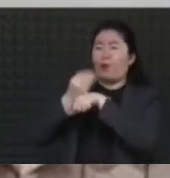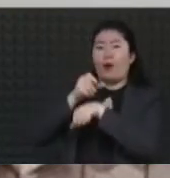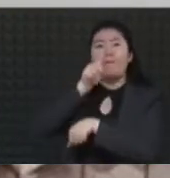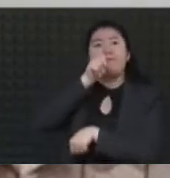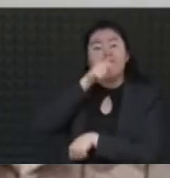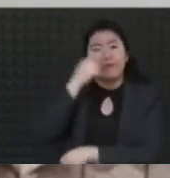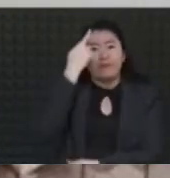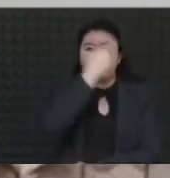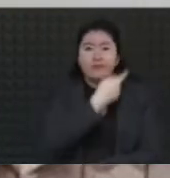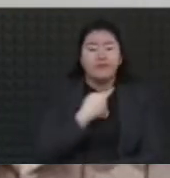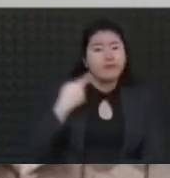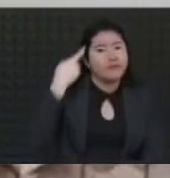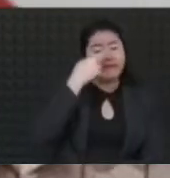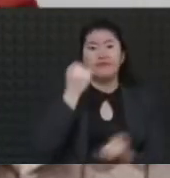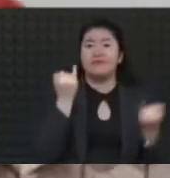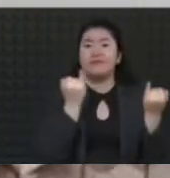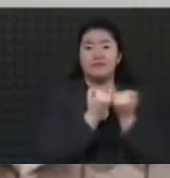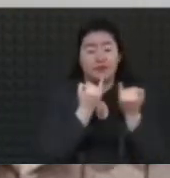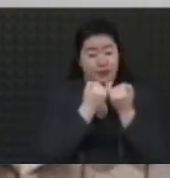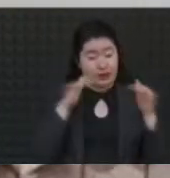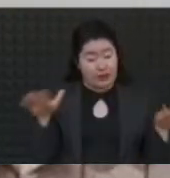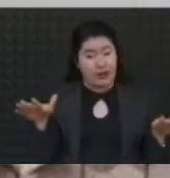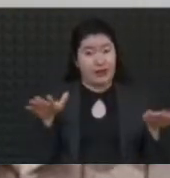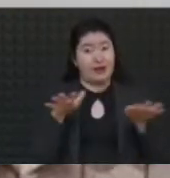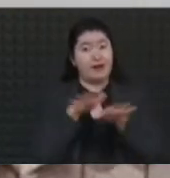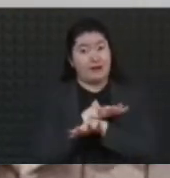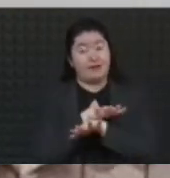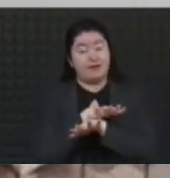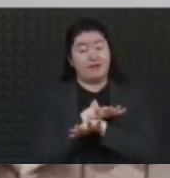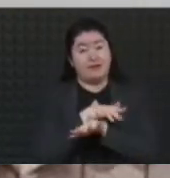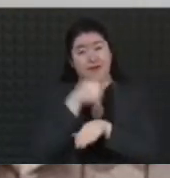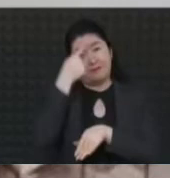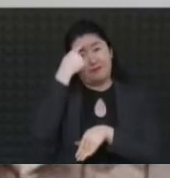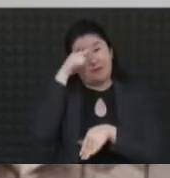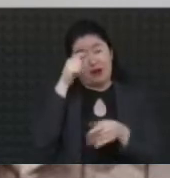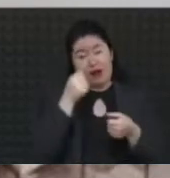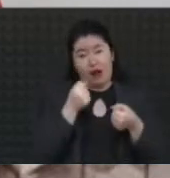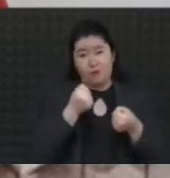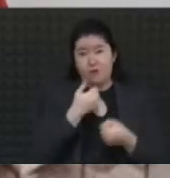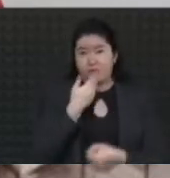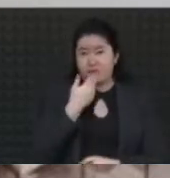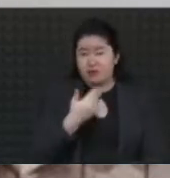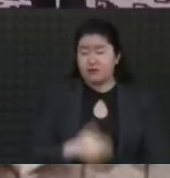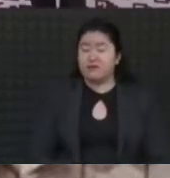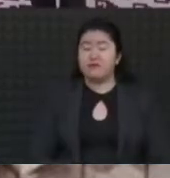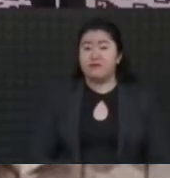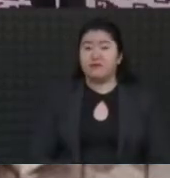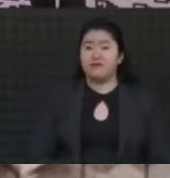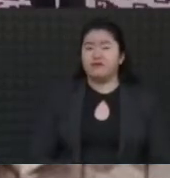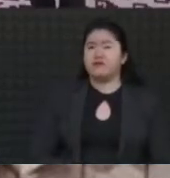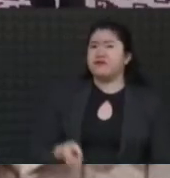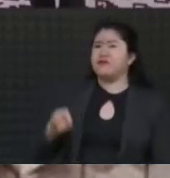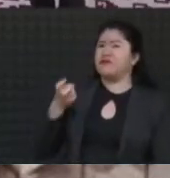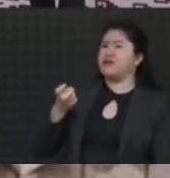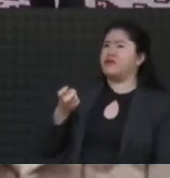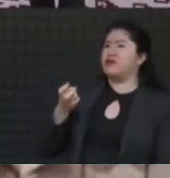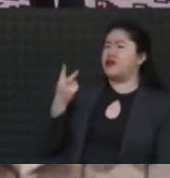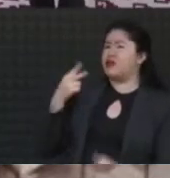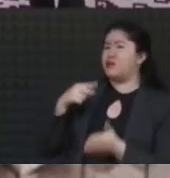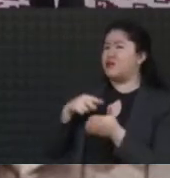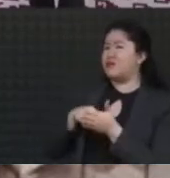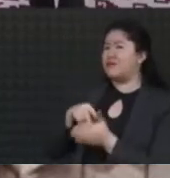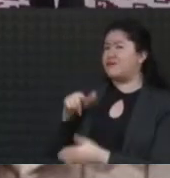a revisar y se va a modificar el tipo de reforzamiento. ¿Ese fue el del sismo de